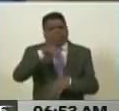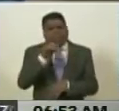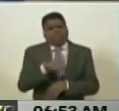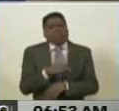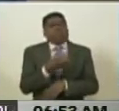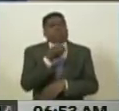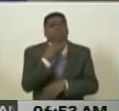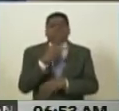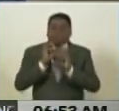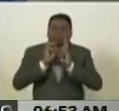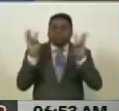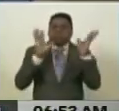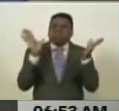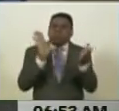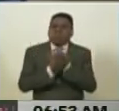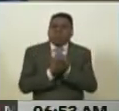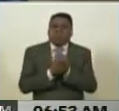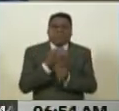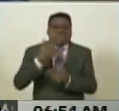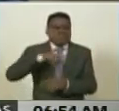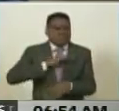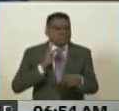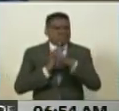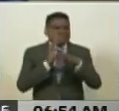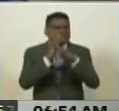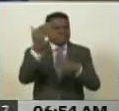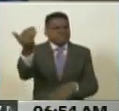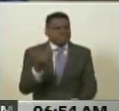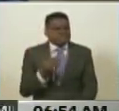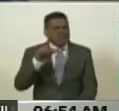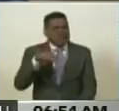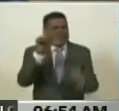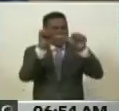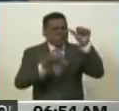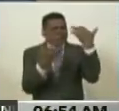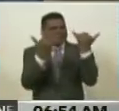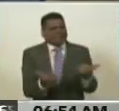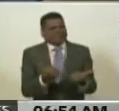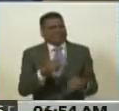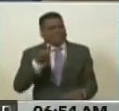que tuvo mucho impacto en la opinión pública. Nosotros vamos a la pausa y continuamos con más de la pauta de hoy en la próxima parte. Yeah.